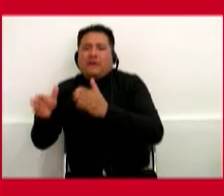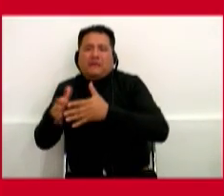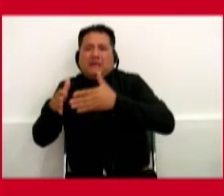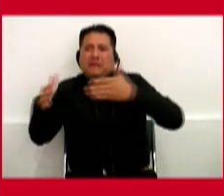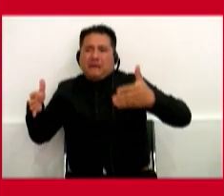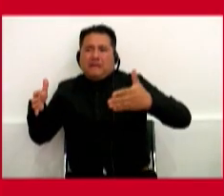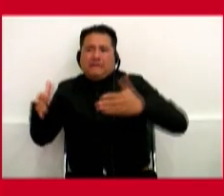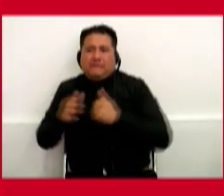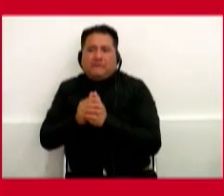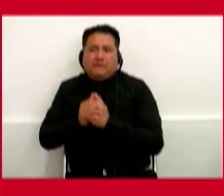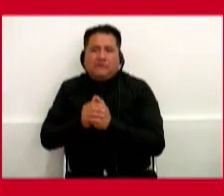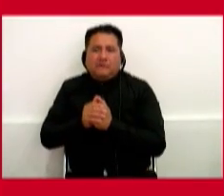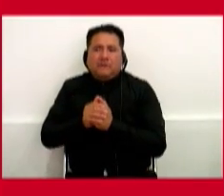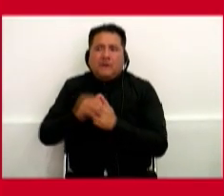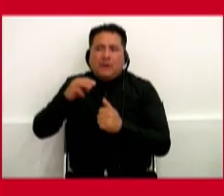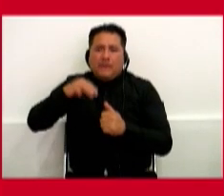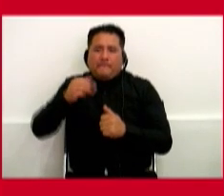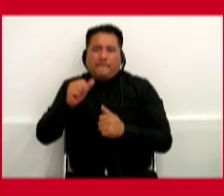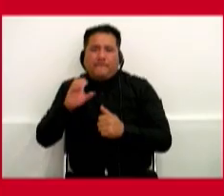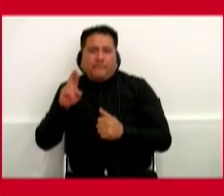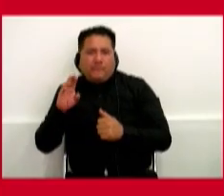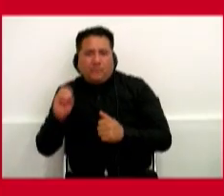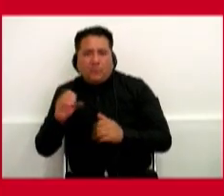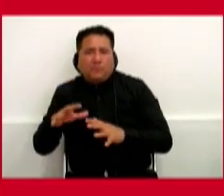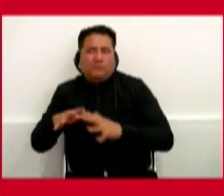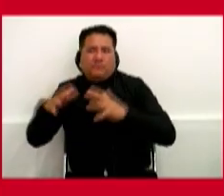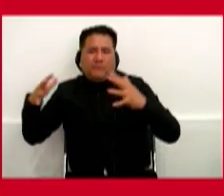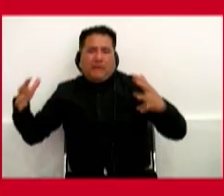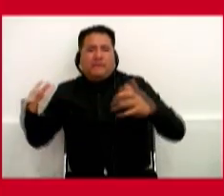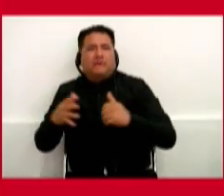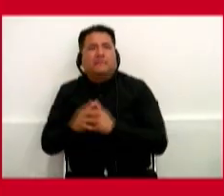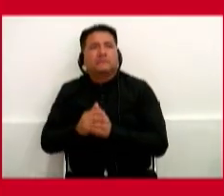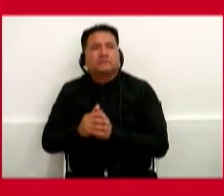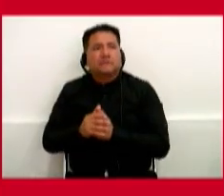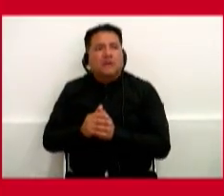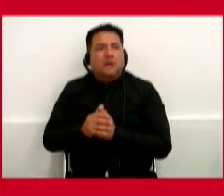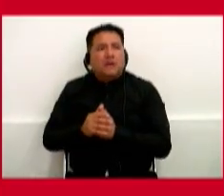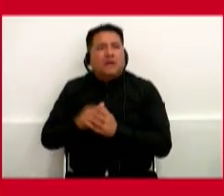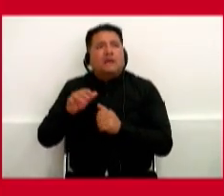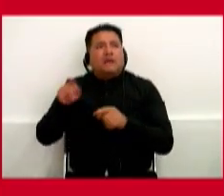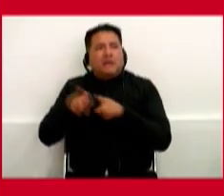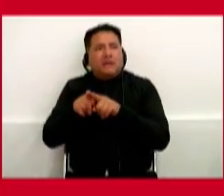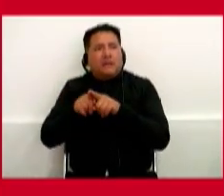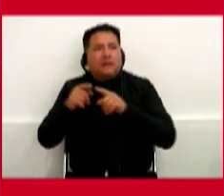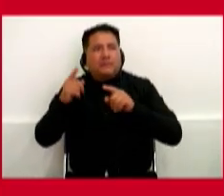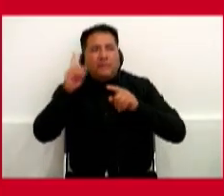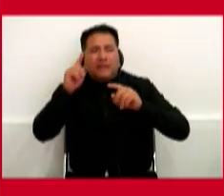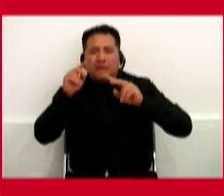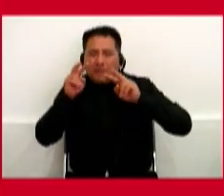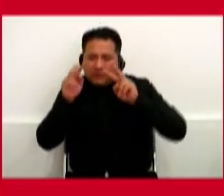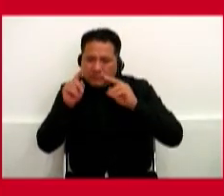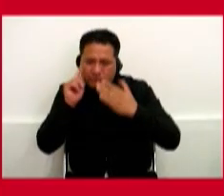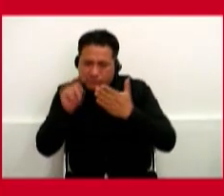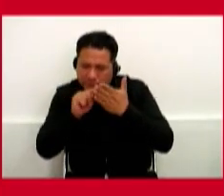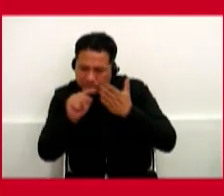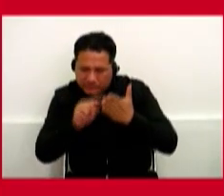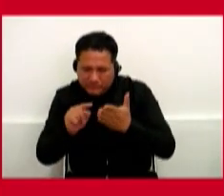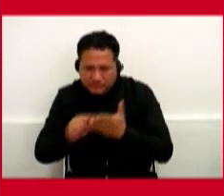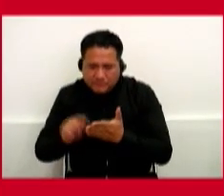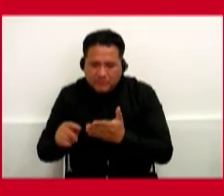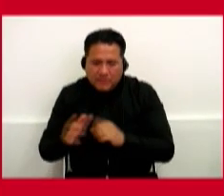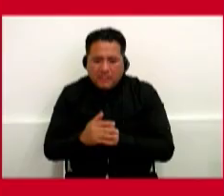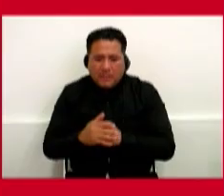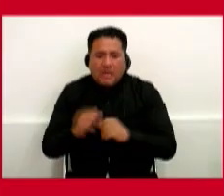También debo proporcionar información sobre la rastreabilidad, ¿no? Me refiero aquí a la base de datos sobre la